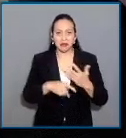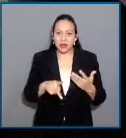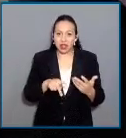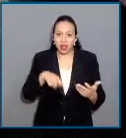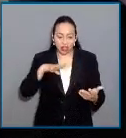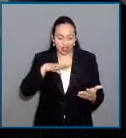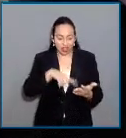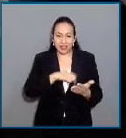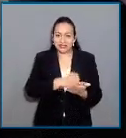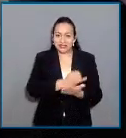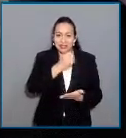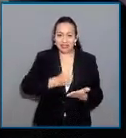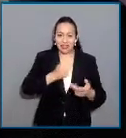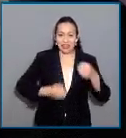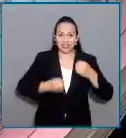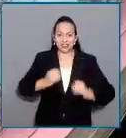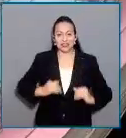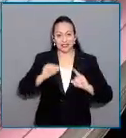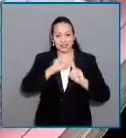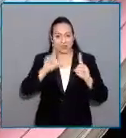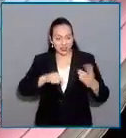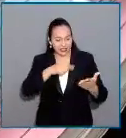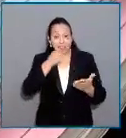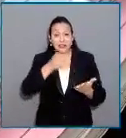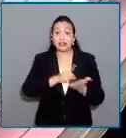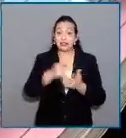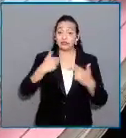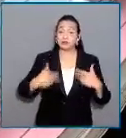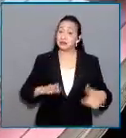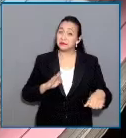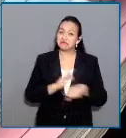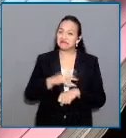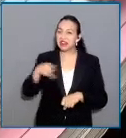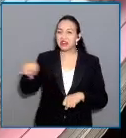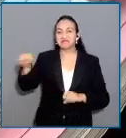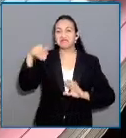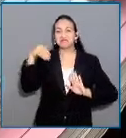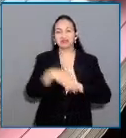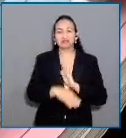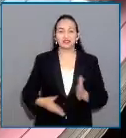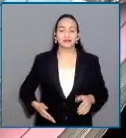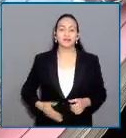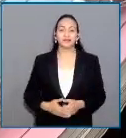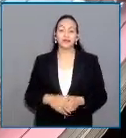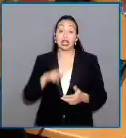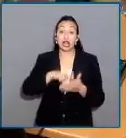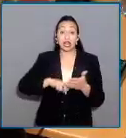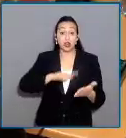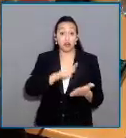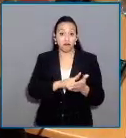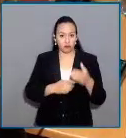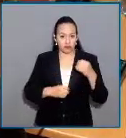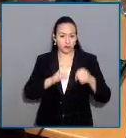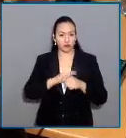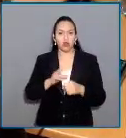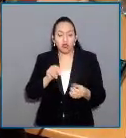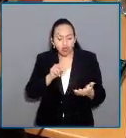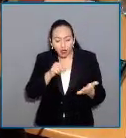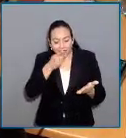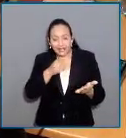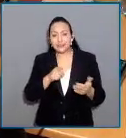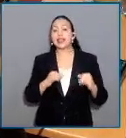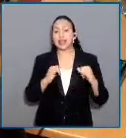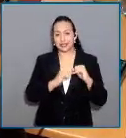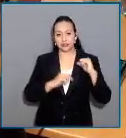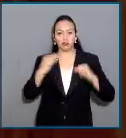Corte Interamericana de Derechos Humanos. Destacó que si bien la reforma judicial no incluye a las defensorías, sí se requiere formular una